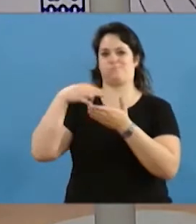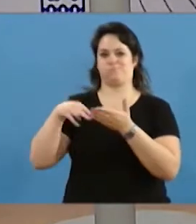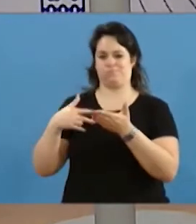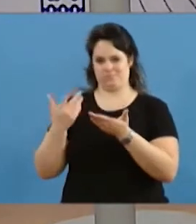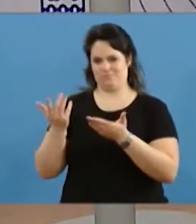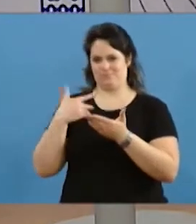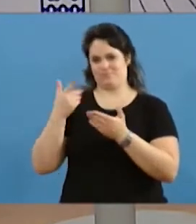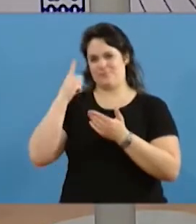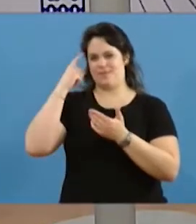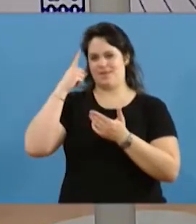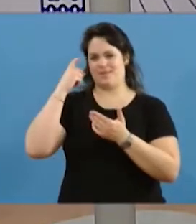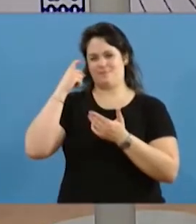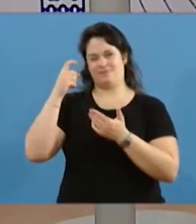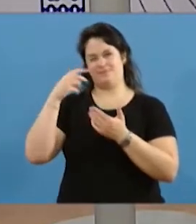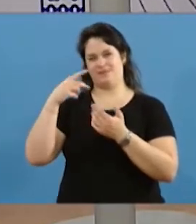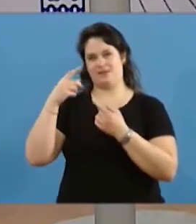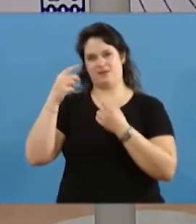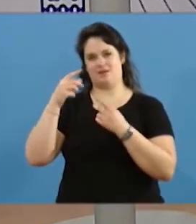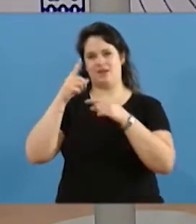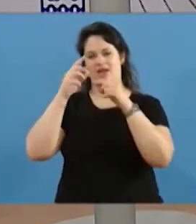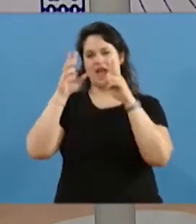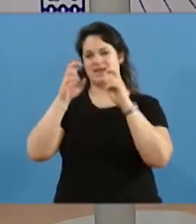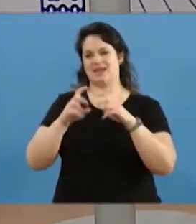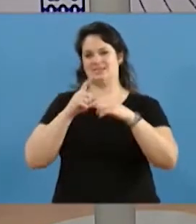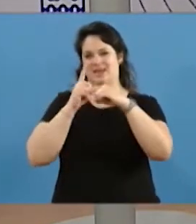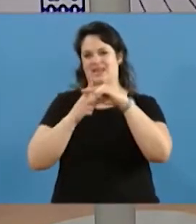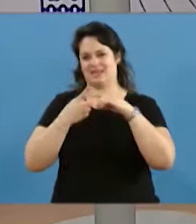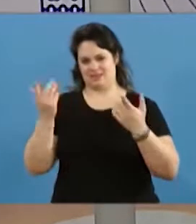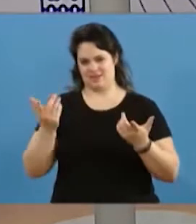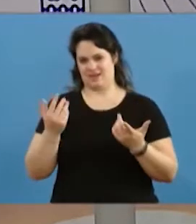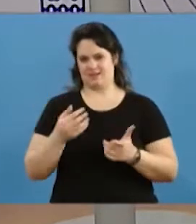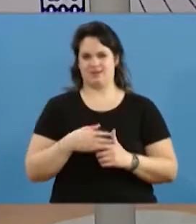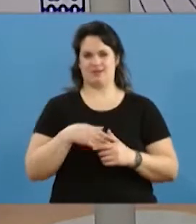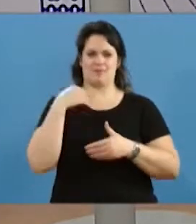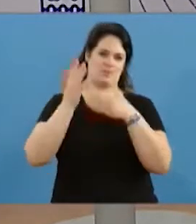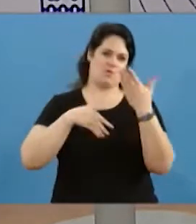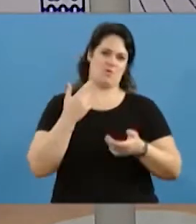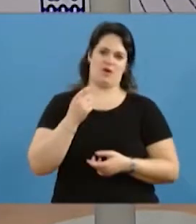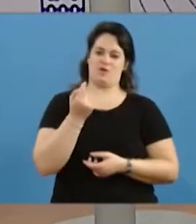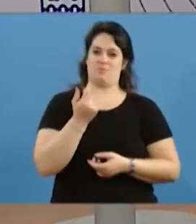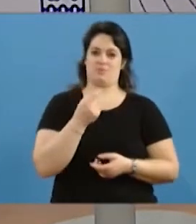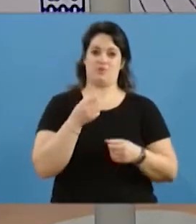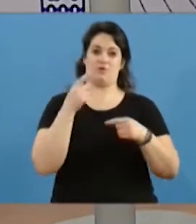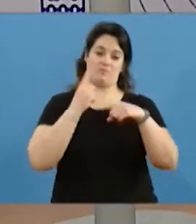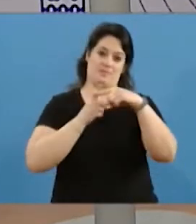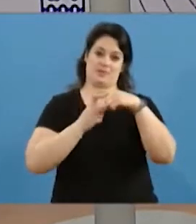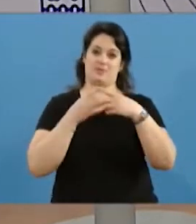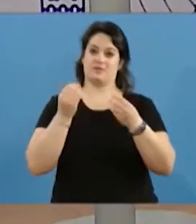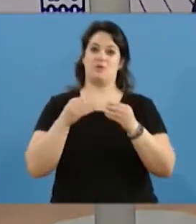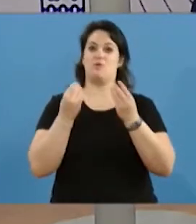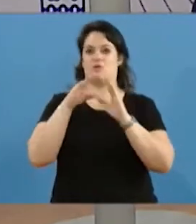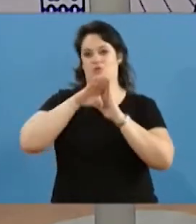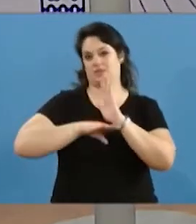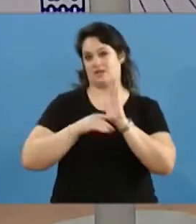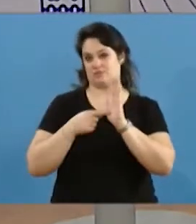vamos a tratar de analizar en matemática, ¿sí? Textos para matemática. Textos para vamos matemática. A jugar un poco con matemática a partir de